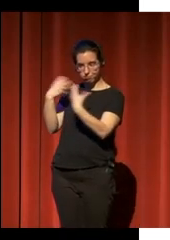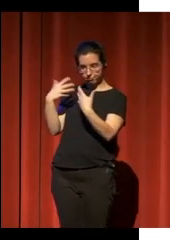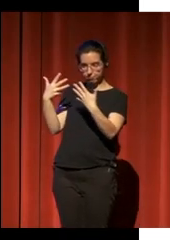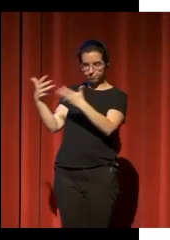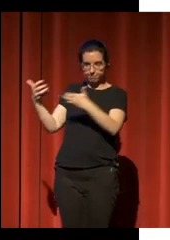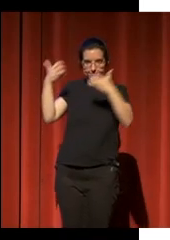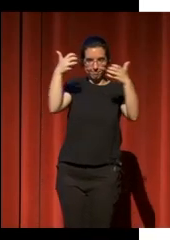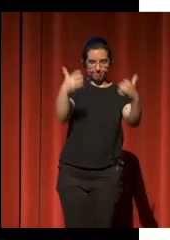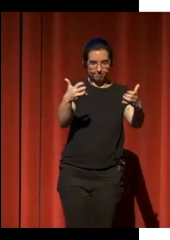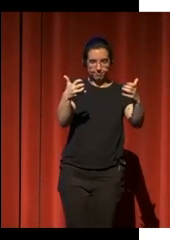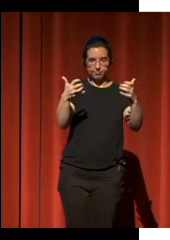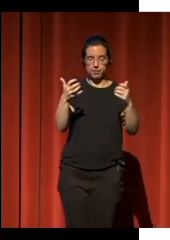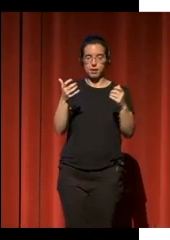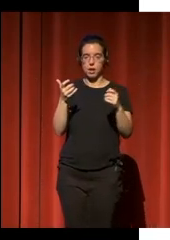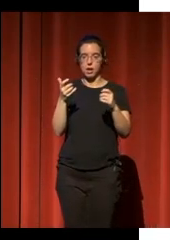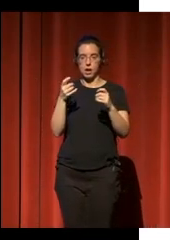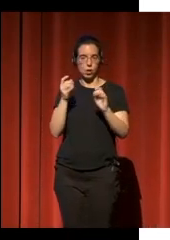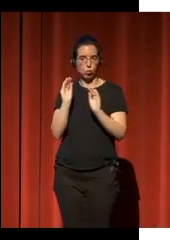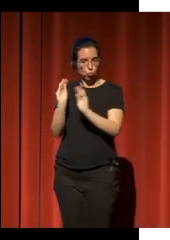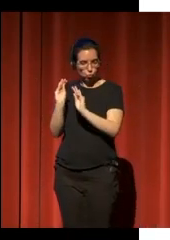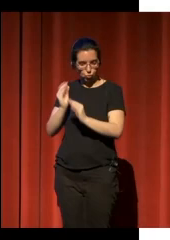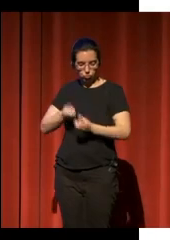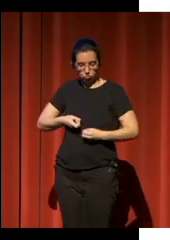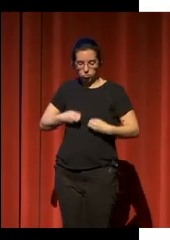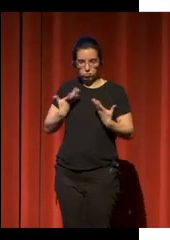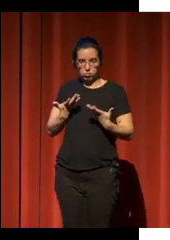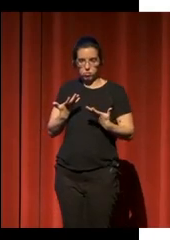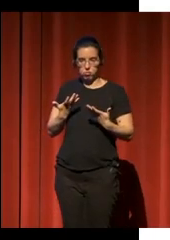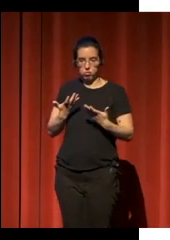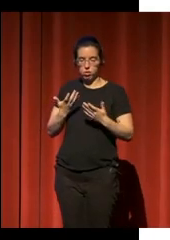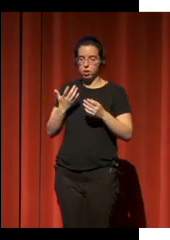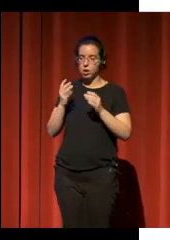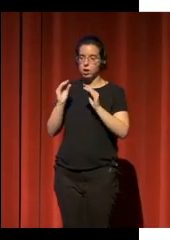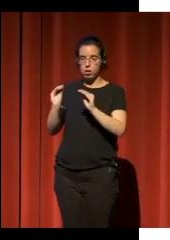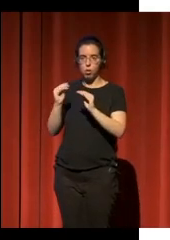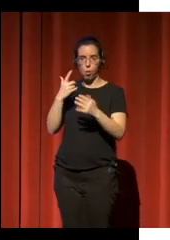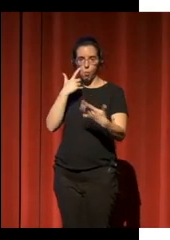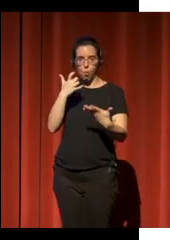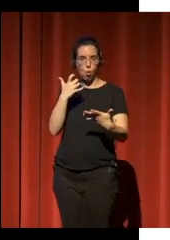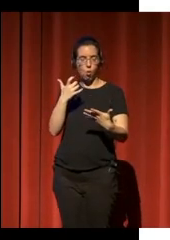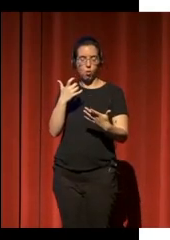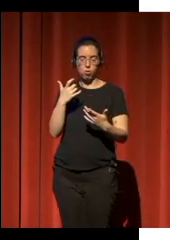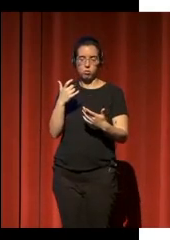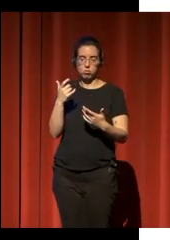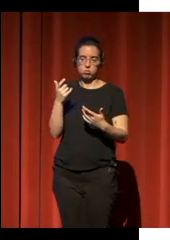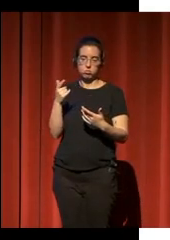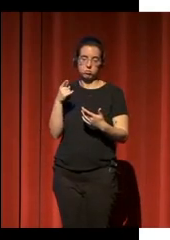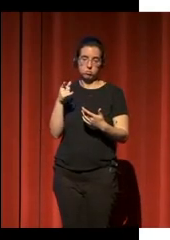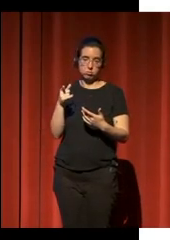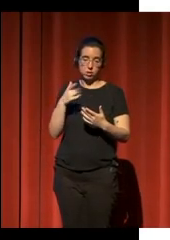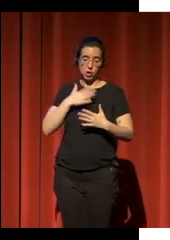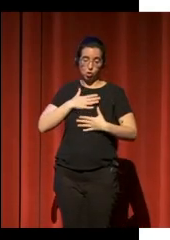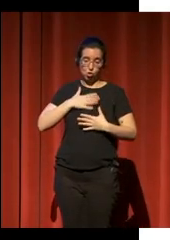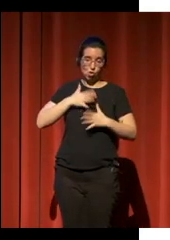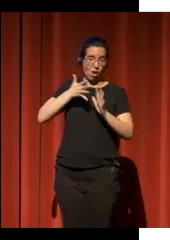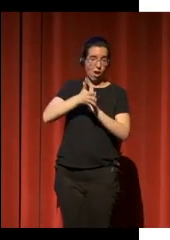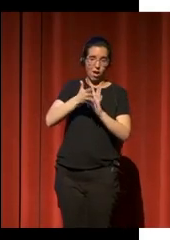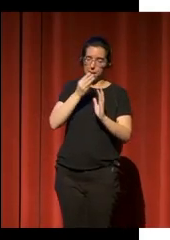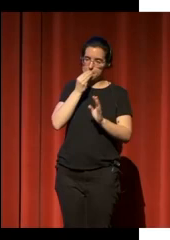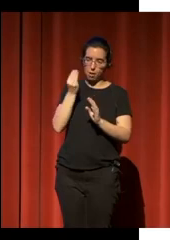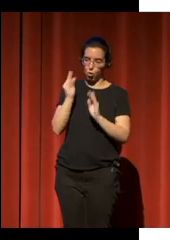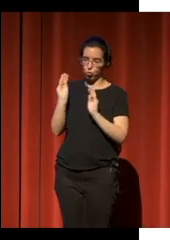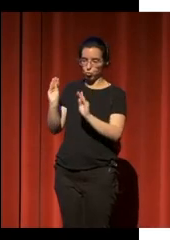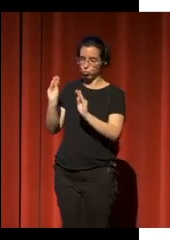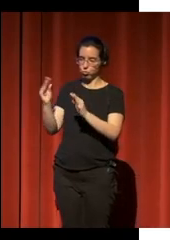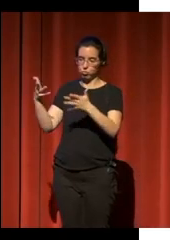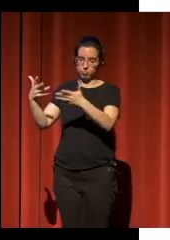eh citas literales eh que ilustran bien lo que o casi mejor que lo que yo pueda contar directamente